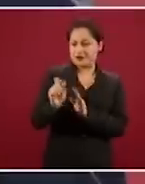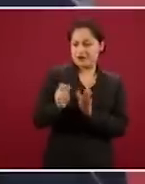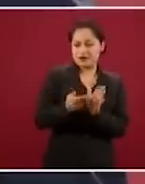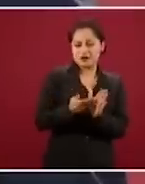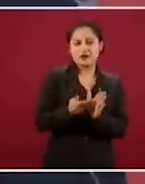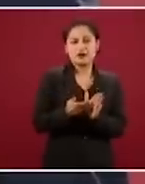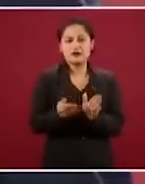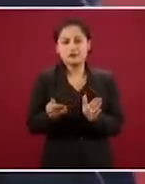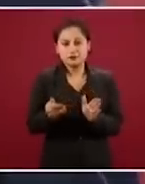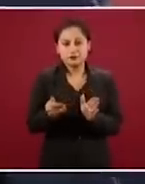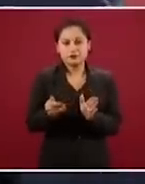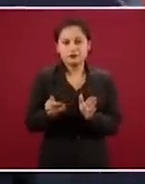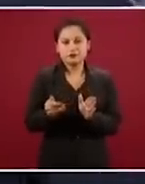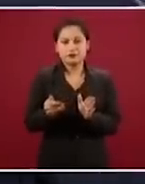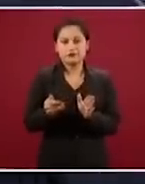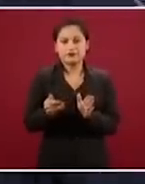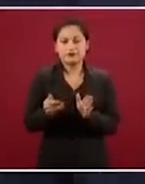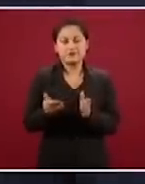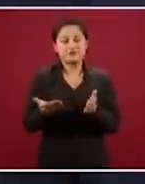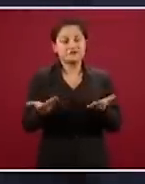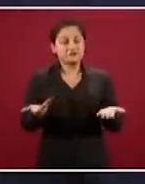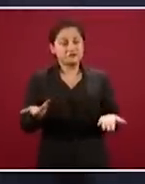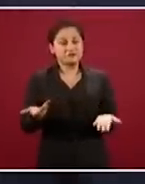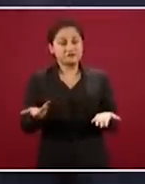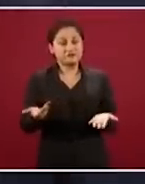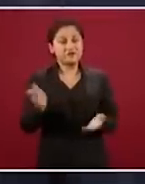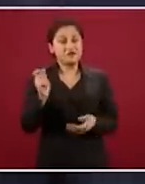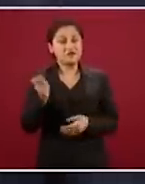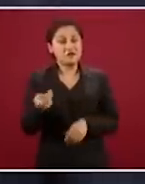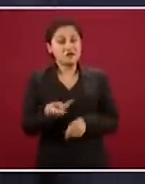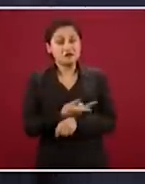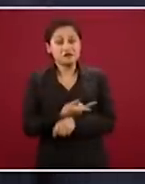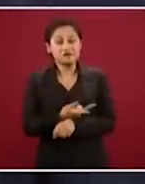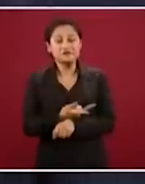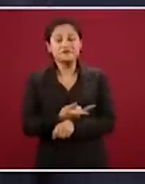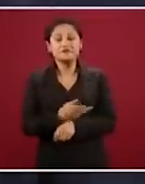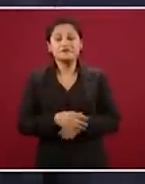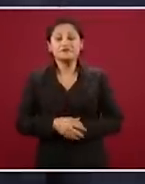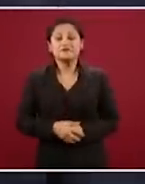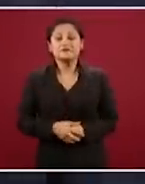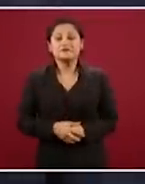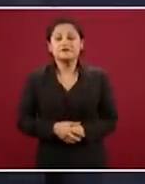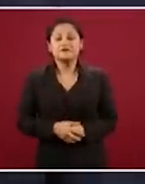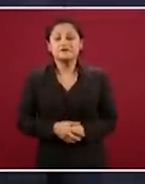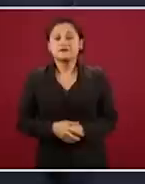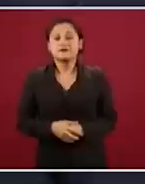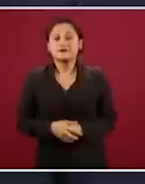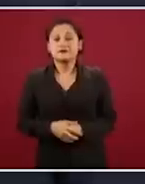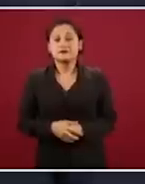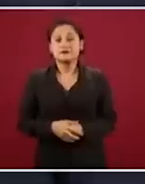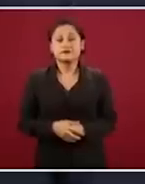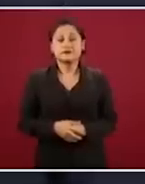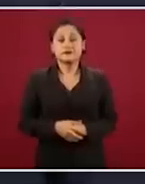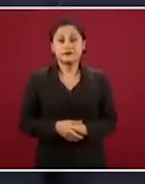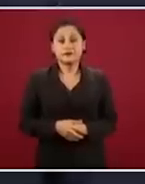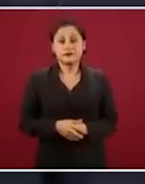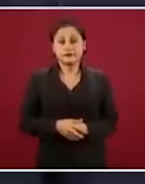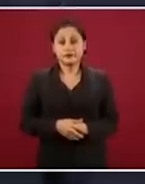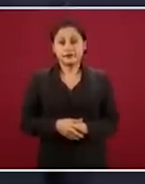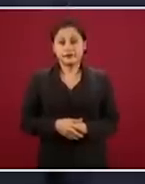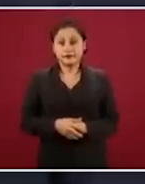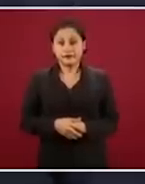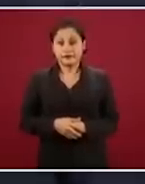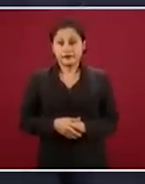la única moneda que se ha